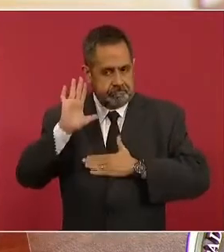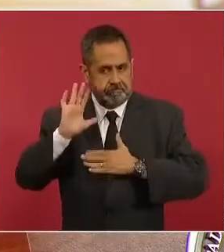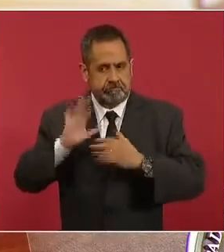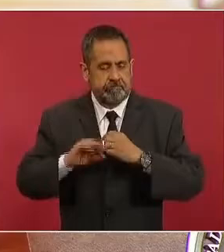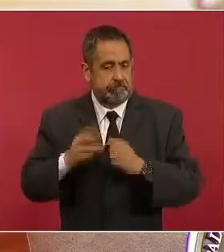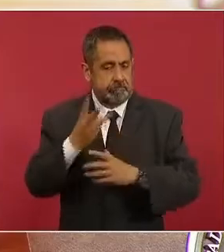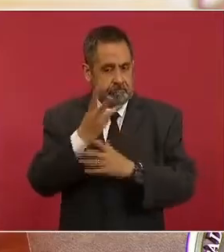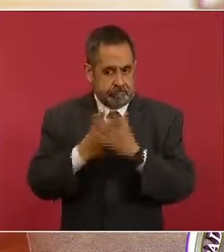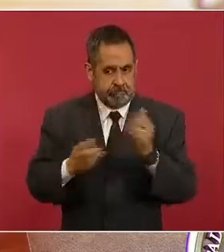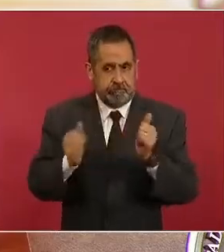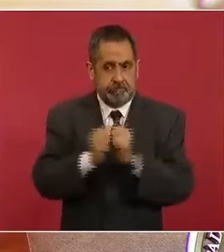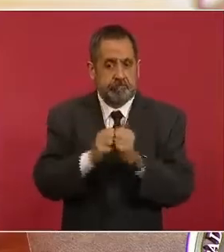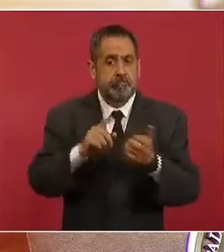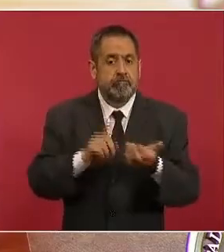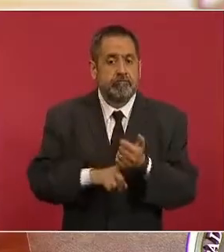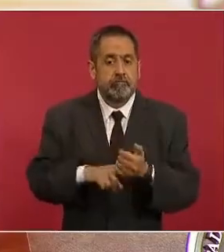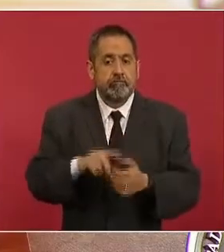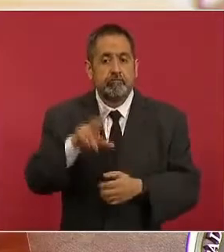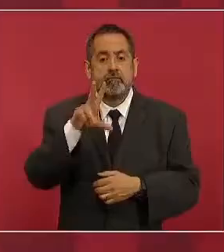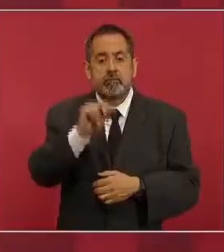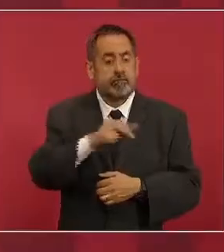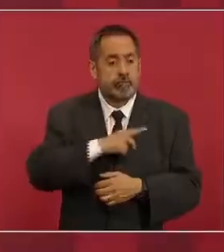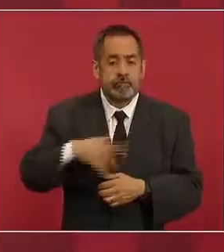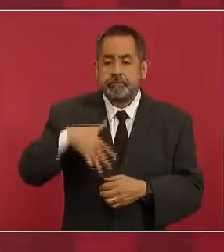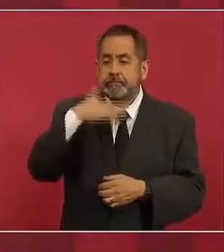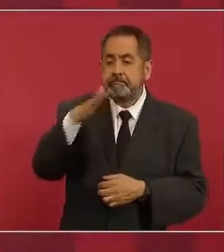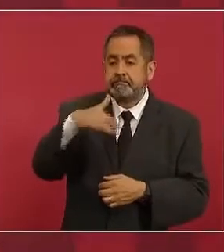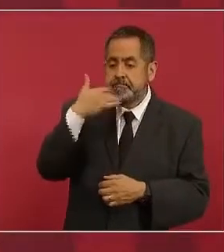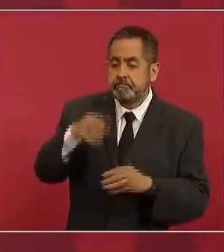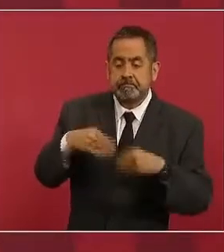Canadá, Estados Unidos y México, a no permitir la corrupción.